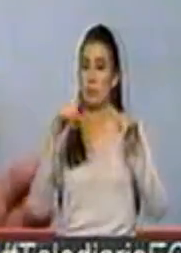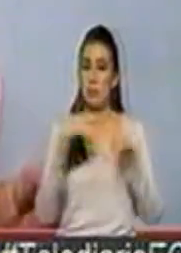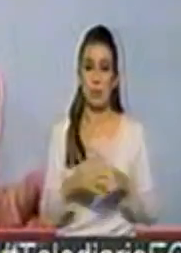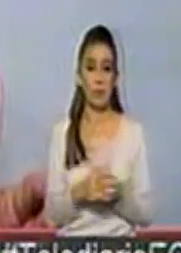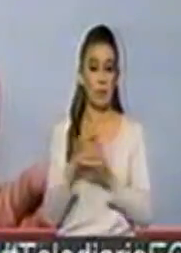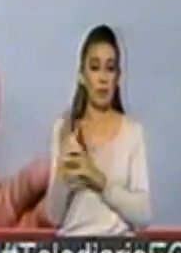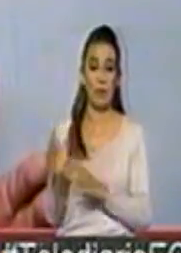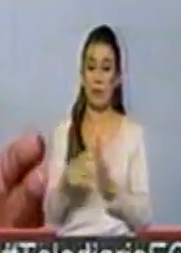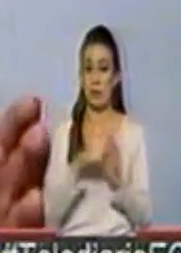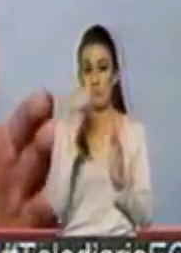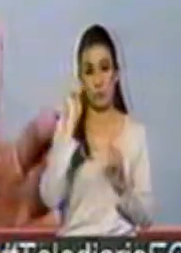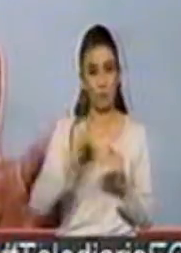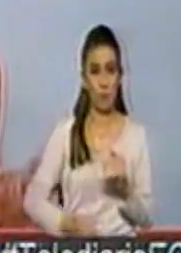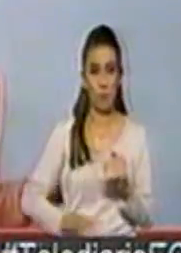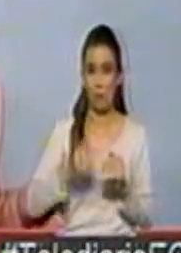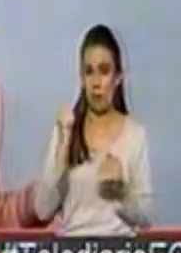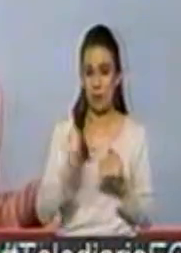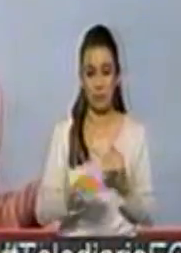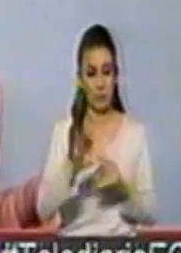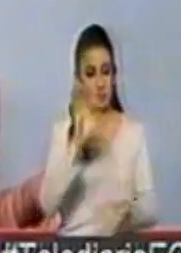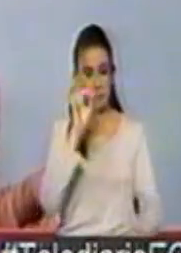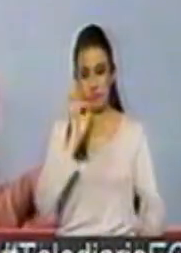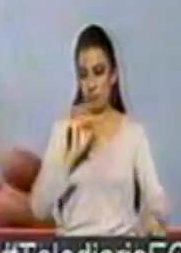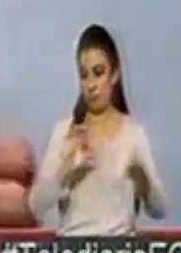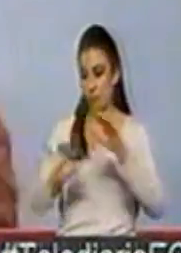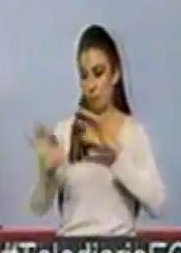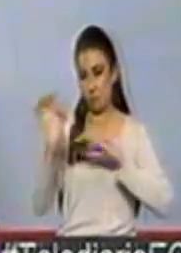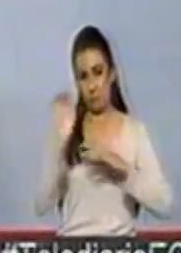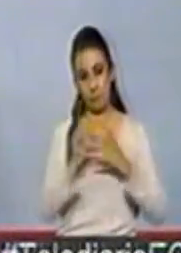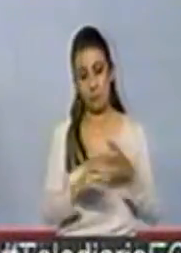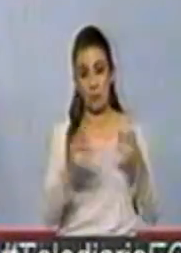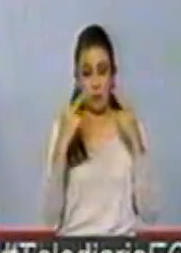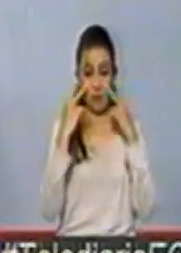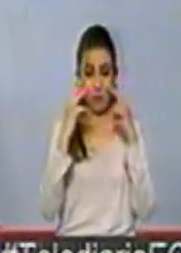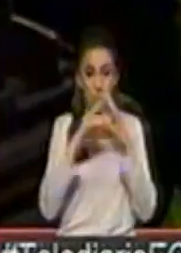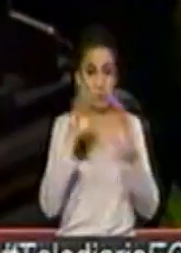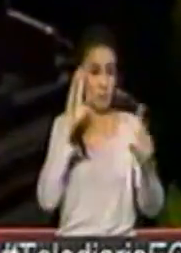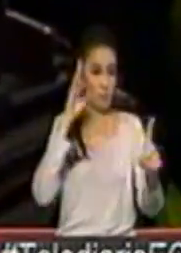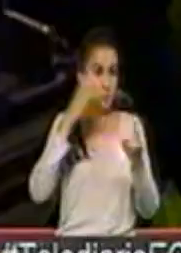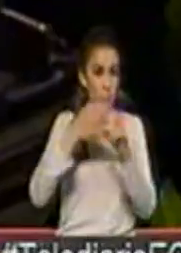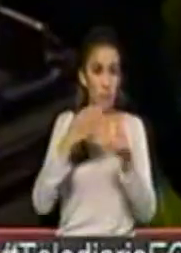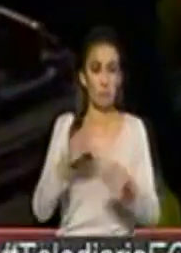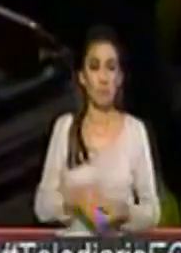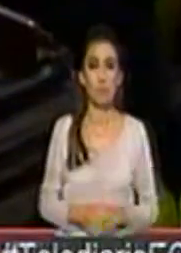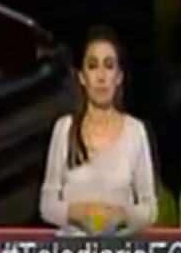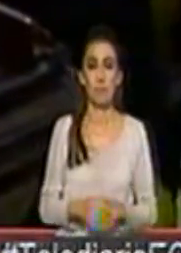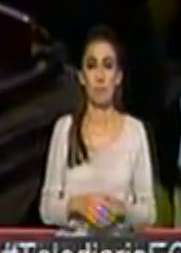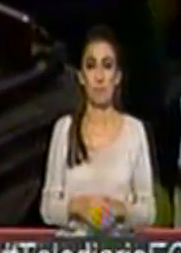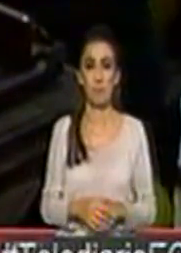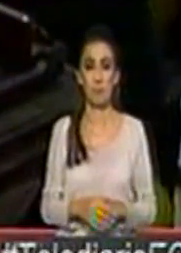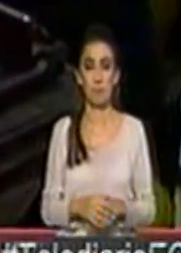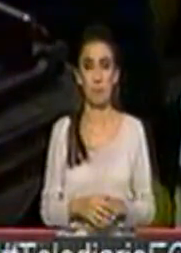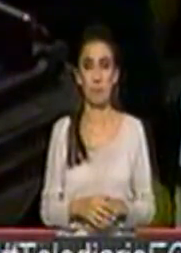a los jueces, escogiendo los mejores jueces que ataquen la corrupción. César Eduarte, Medios Públicos.